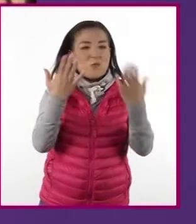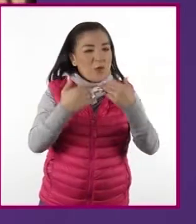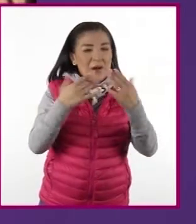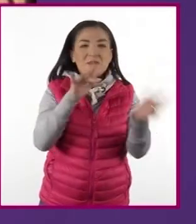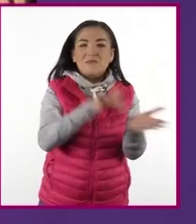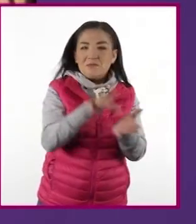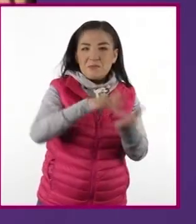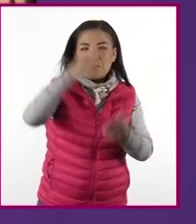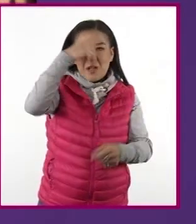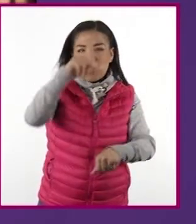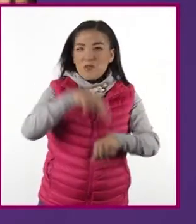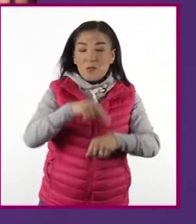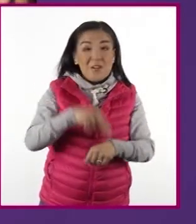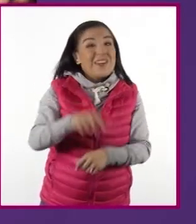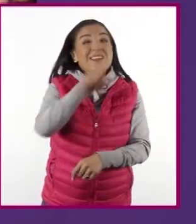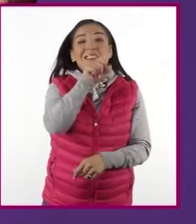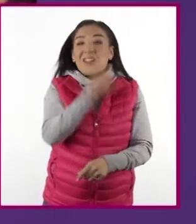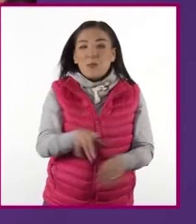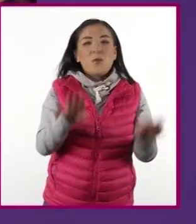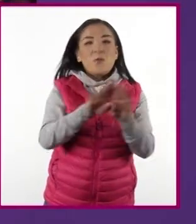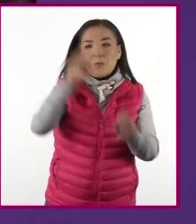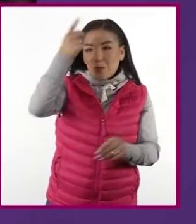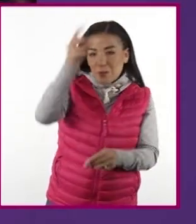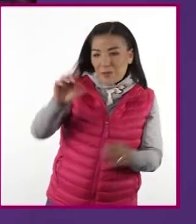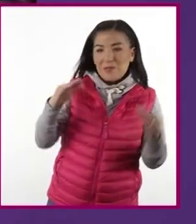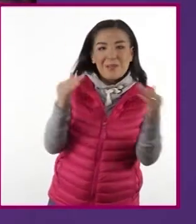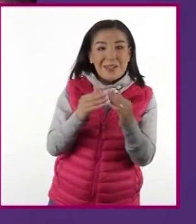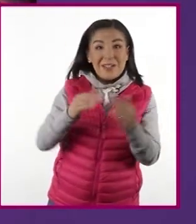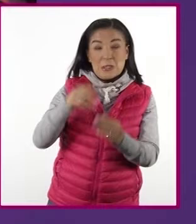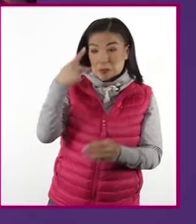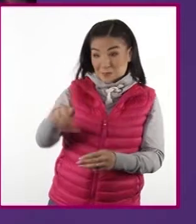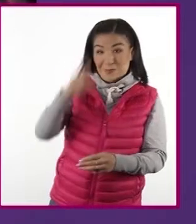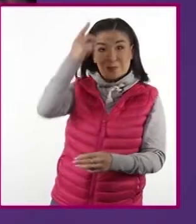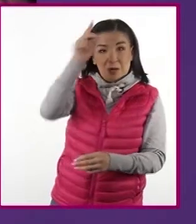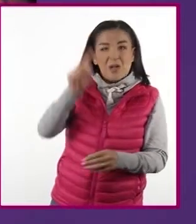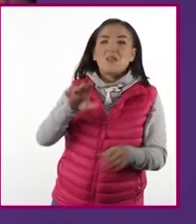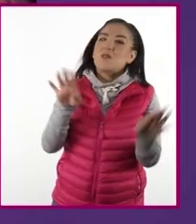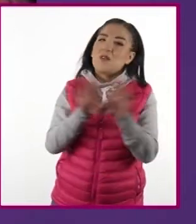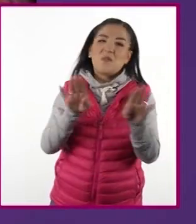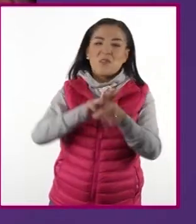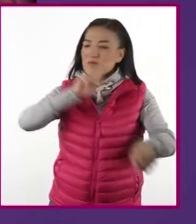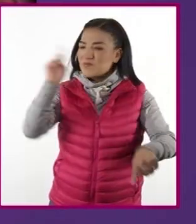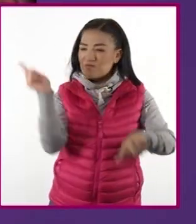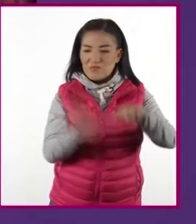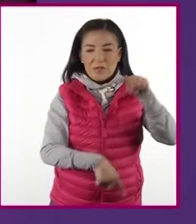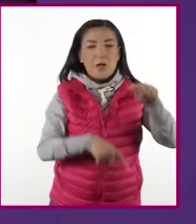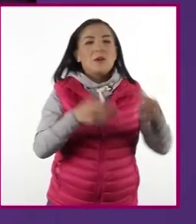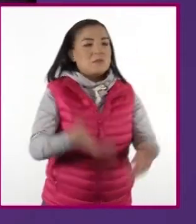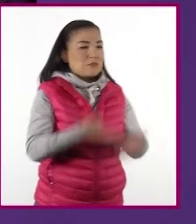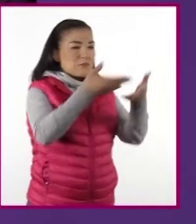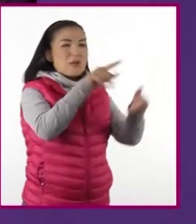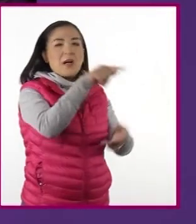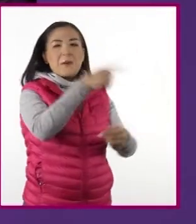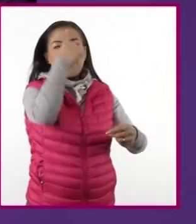poseía tierras propias y era despojada de sus recursos para dárselos a los grandes terratenientes. Esta parte